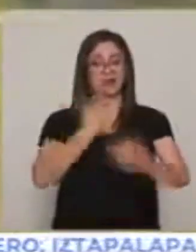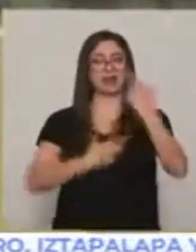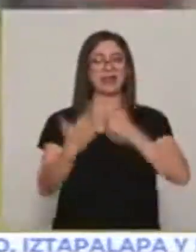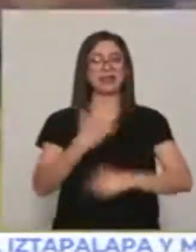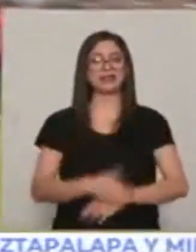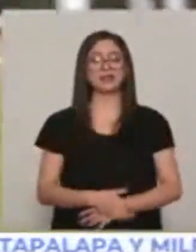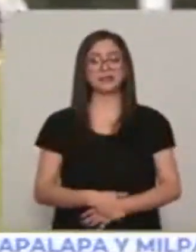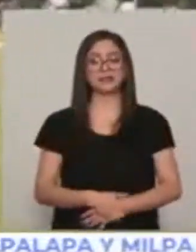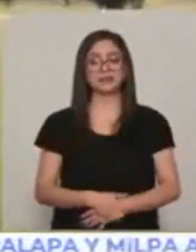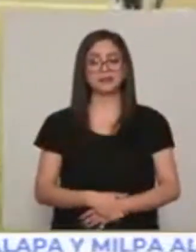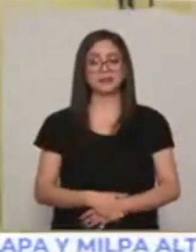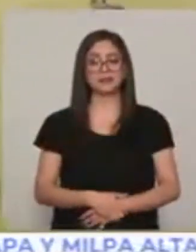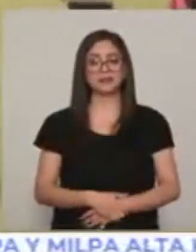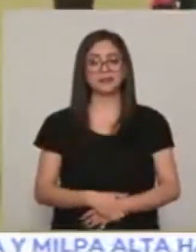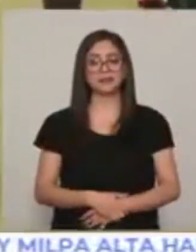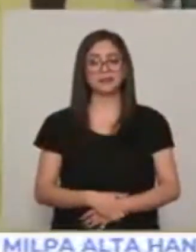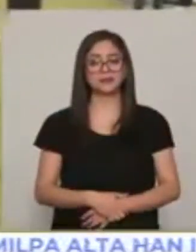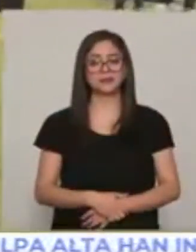jueces?